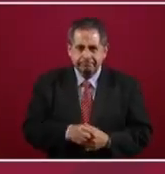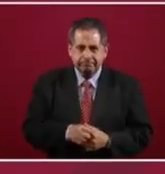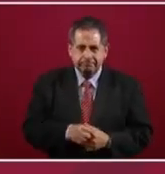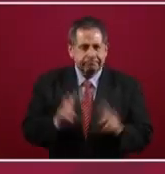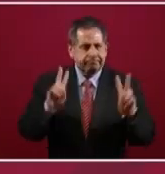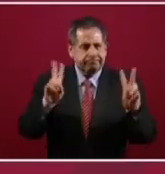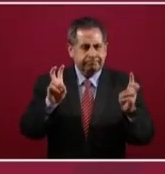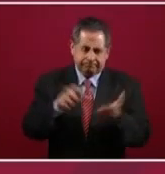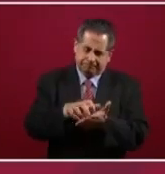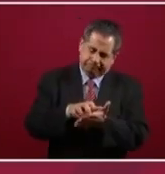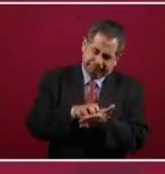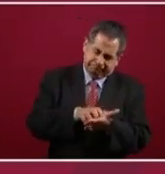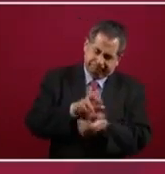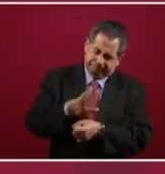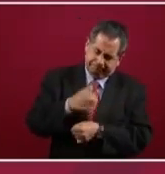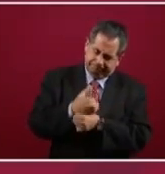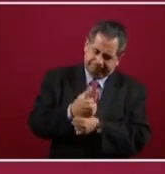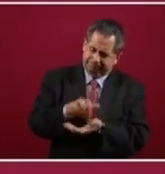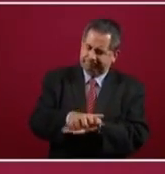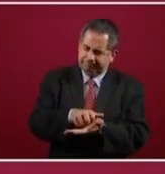republicana.